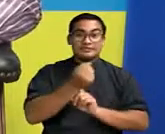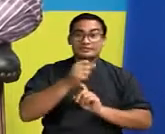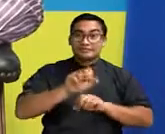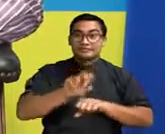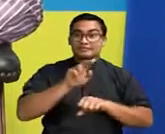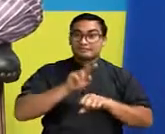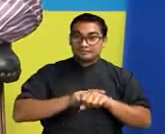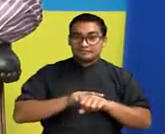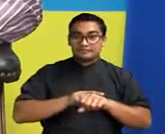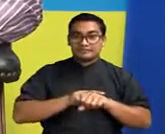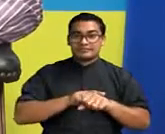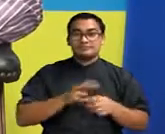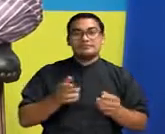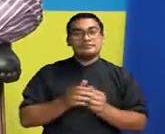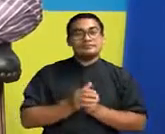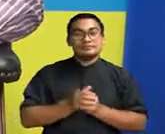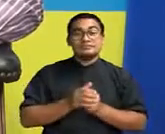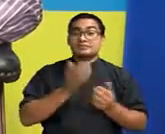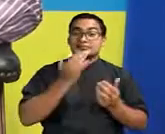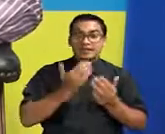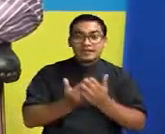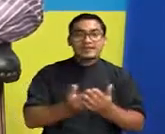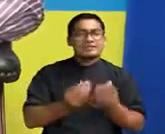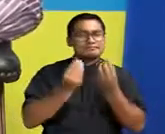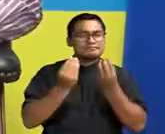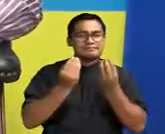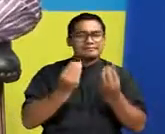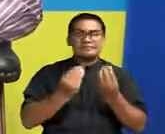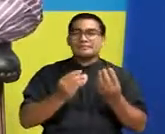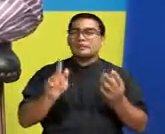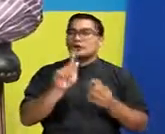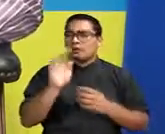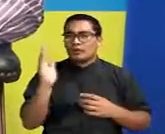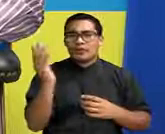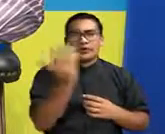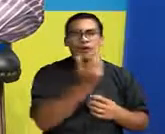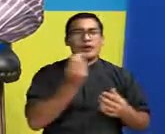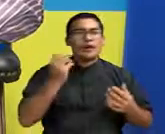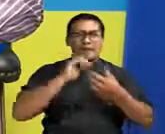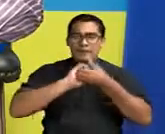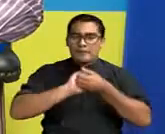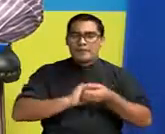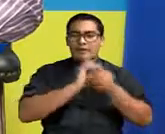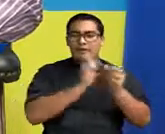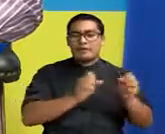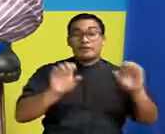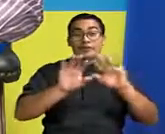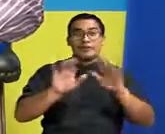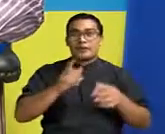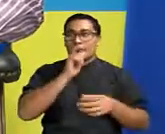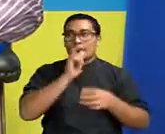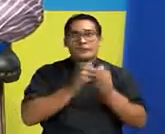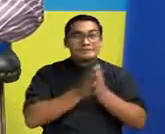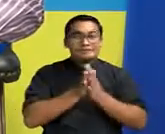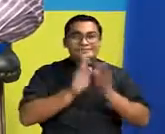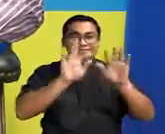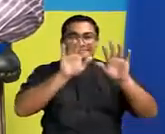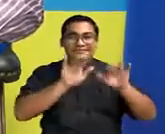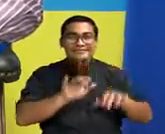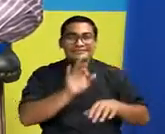canal de la Asamblea Nacional. Gracias a todos los amigos y amigas que nos sintonizan a través de Facebook, a través